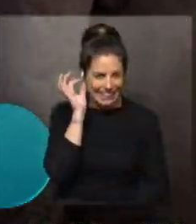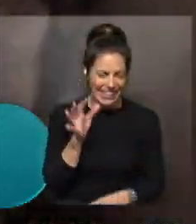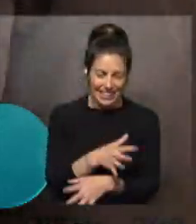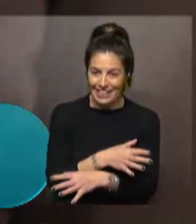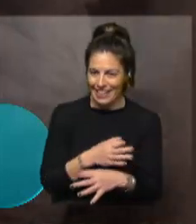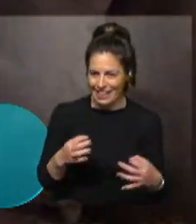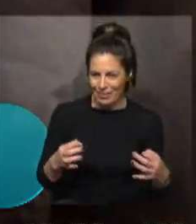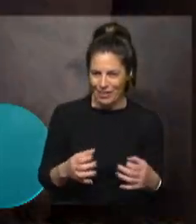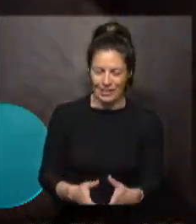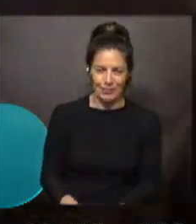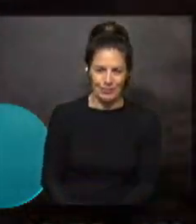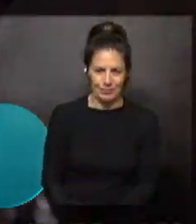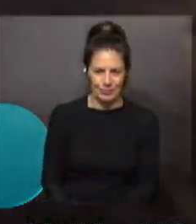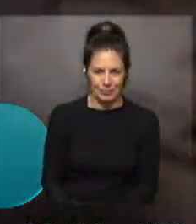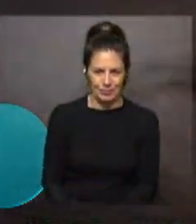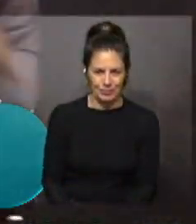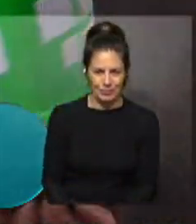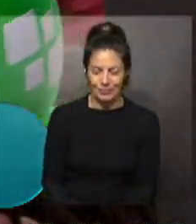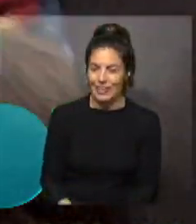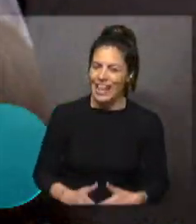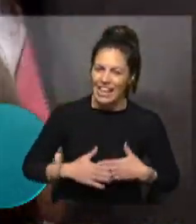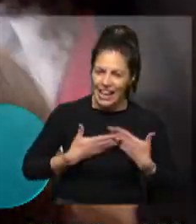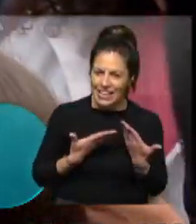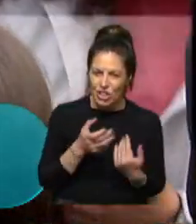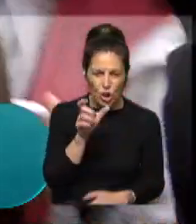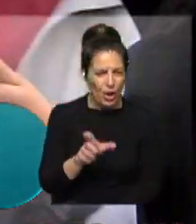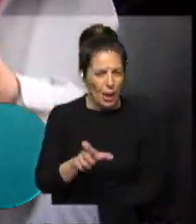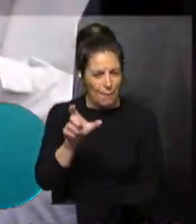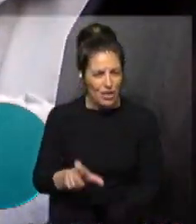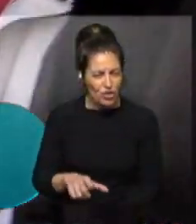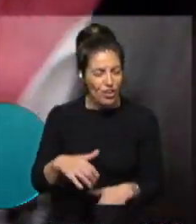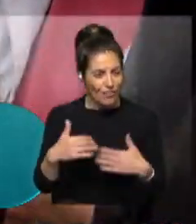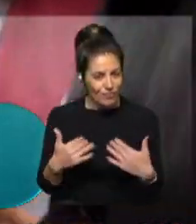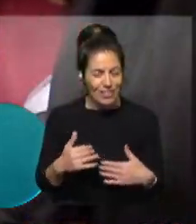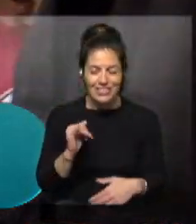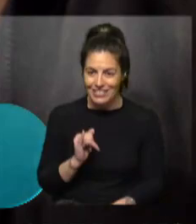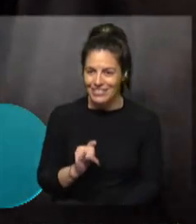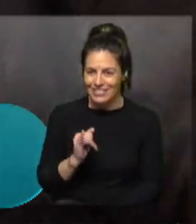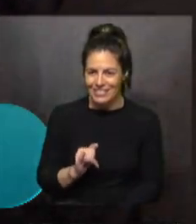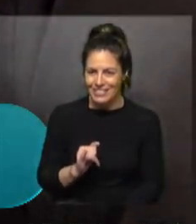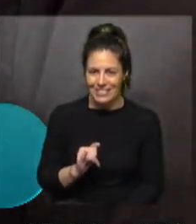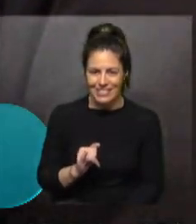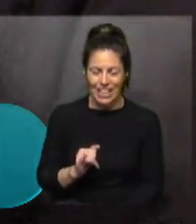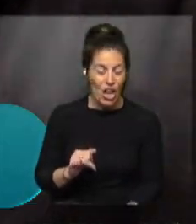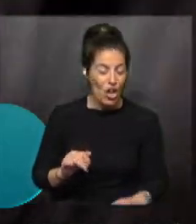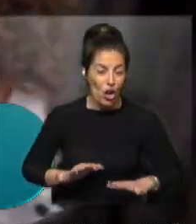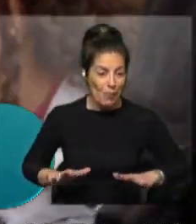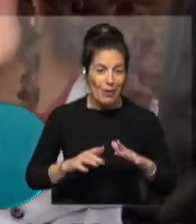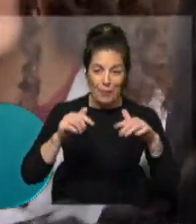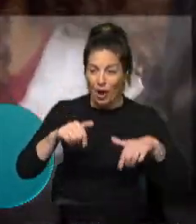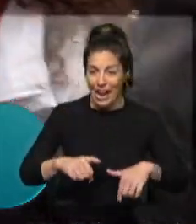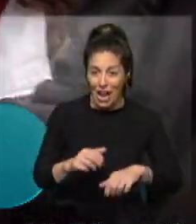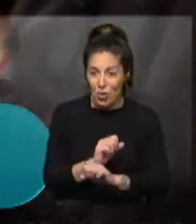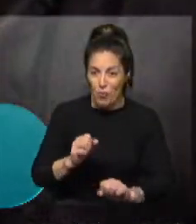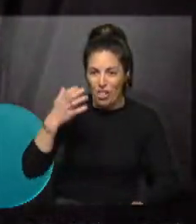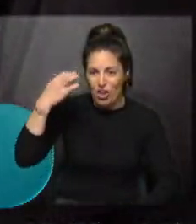Increíble. Agus, bueno, el cariño a la gente, tremendo, ¿no, che? Un lío, es un quilombo bárbaro, la verdad, lo que armamos, no puedo creer,